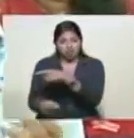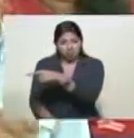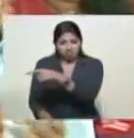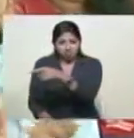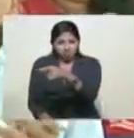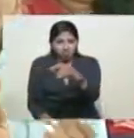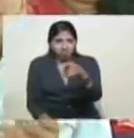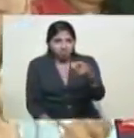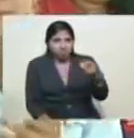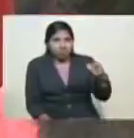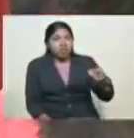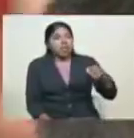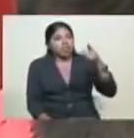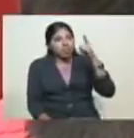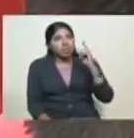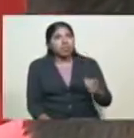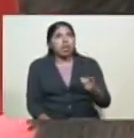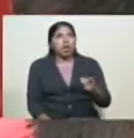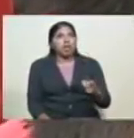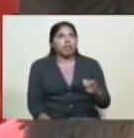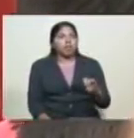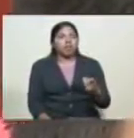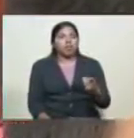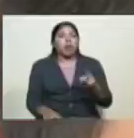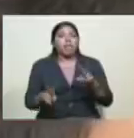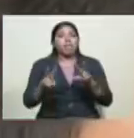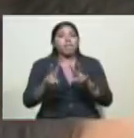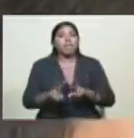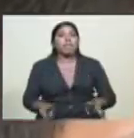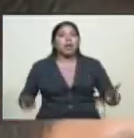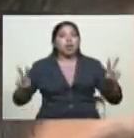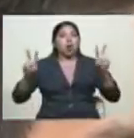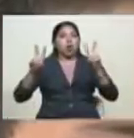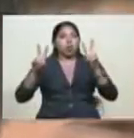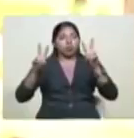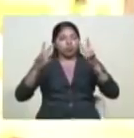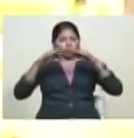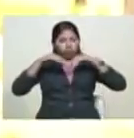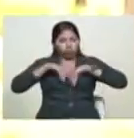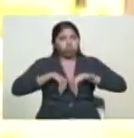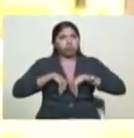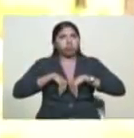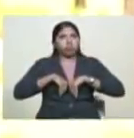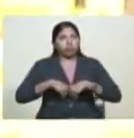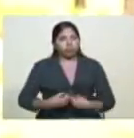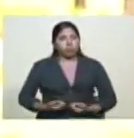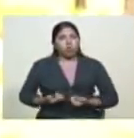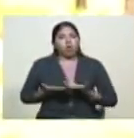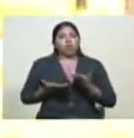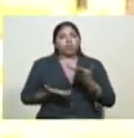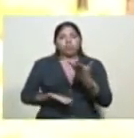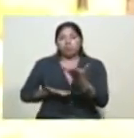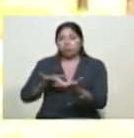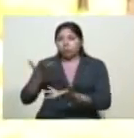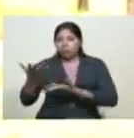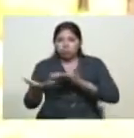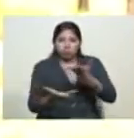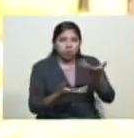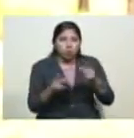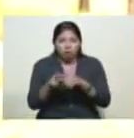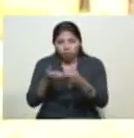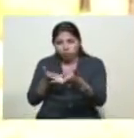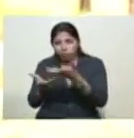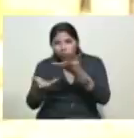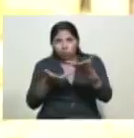a la familia construir los nuevos valores para la convivencia solidaria.